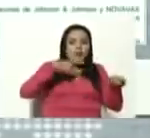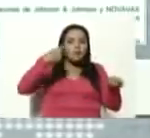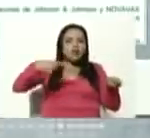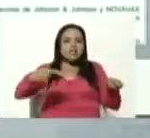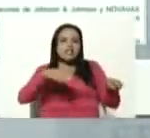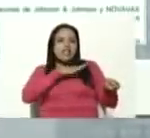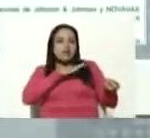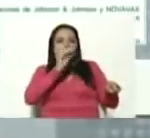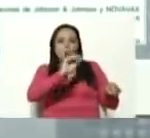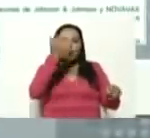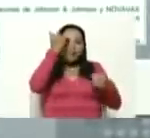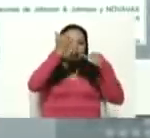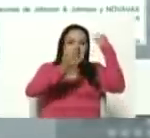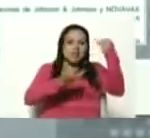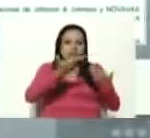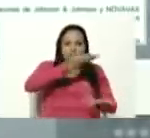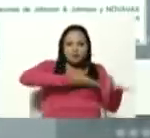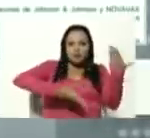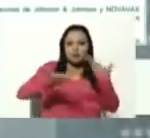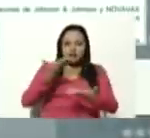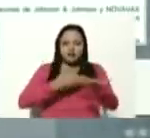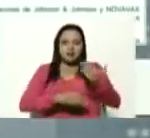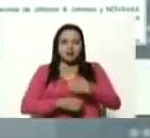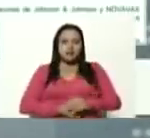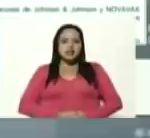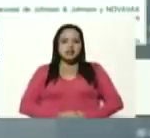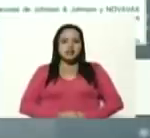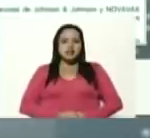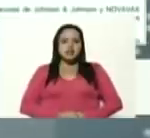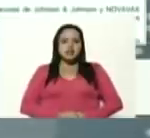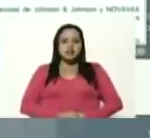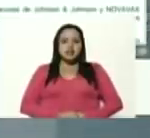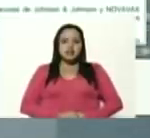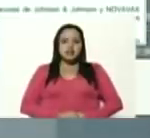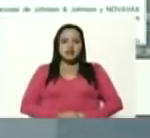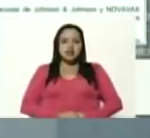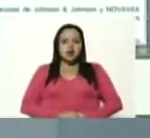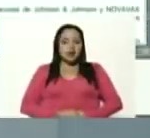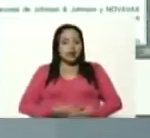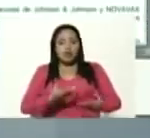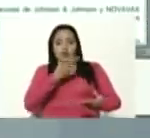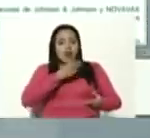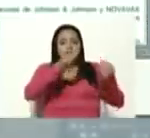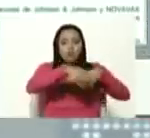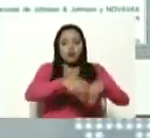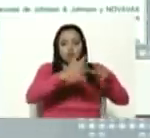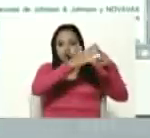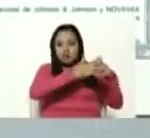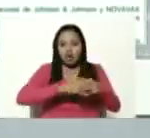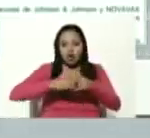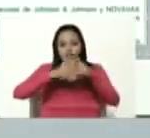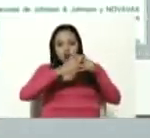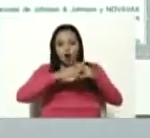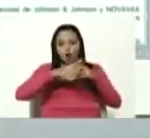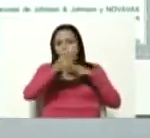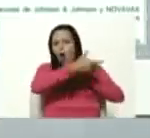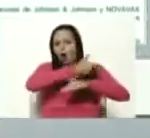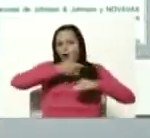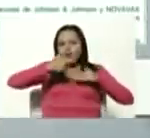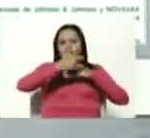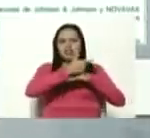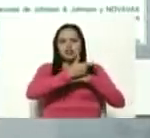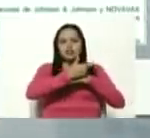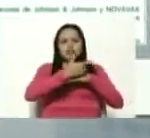diferencias ideológicas, diplomáticas, con el poder imperial de Estados Unidos, con el gobierno de Estados